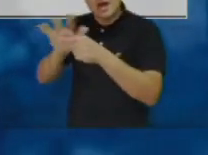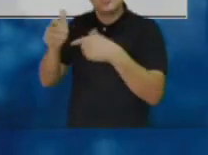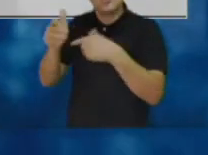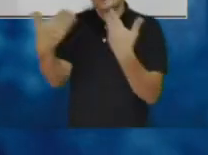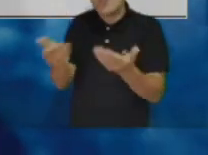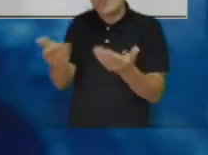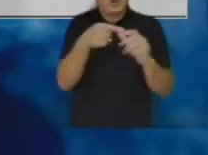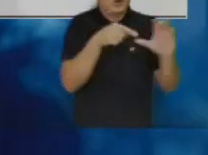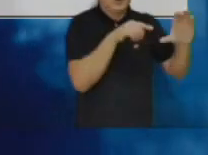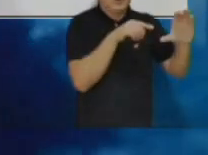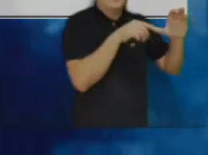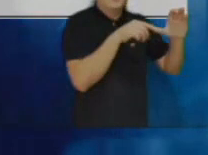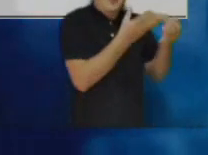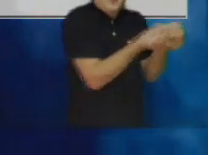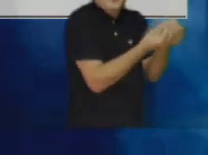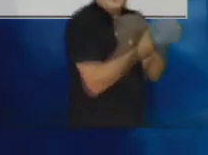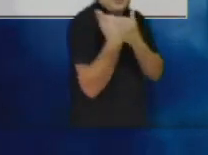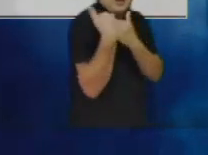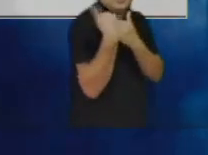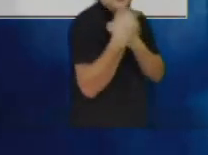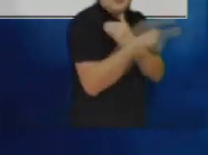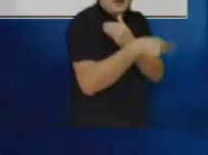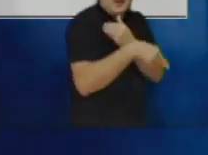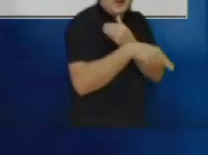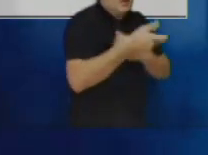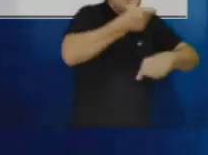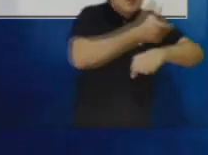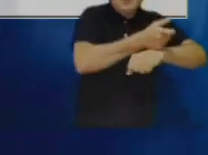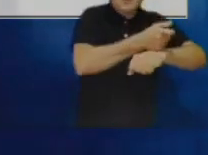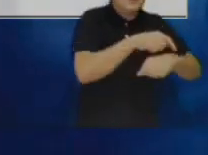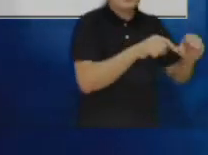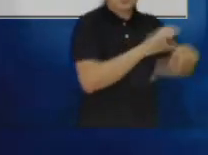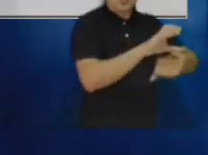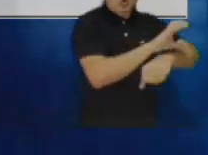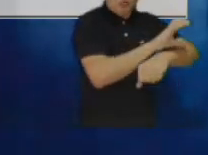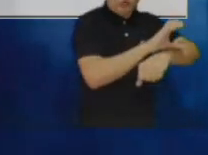mencioné anteriormente en el cumplimiento de su misión.